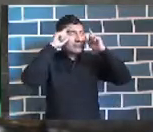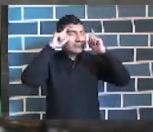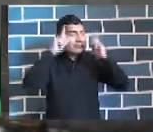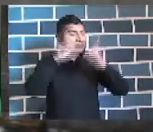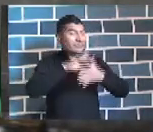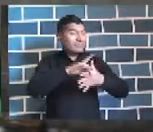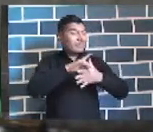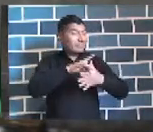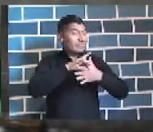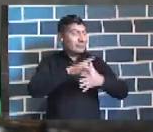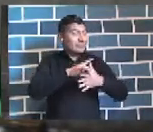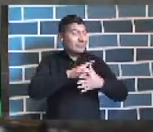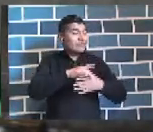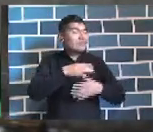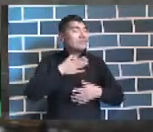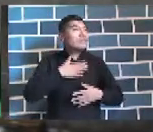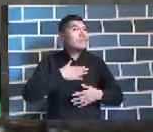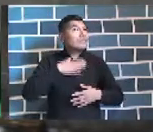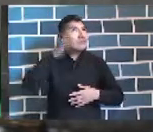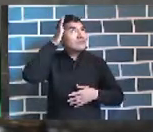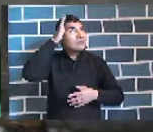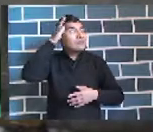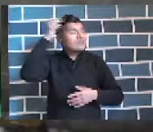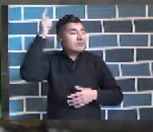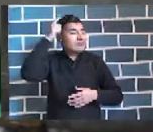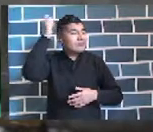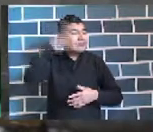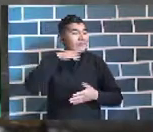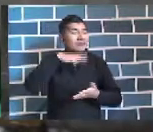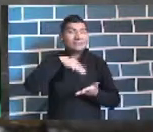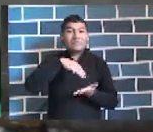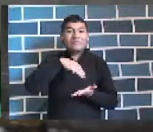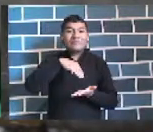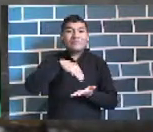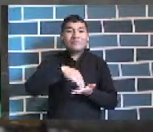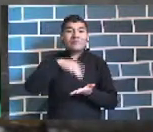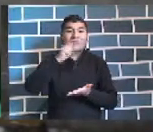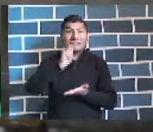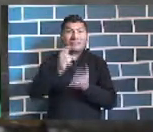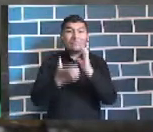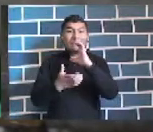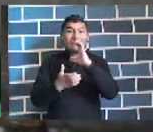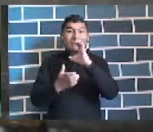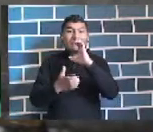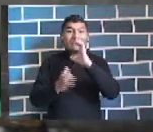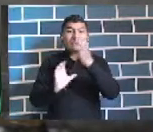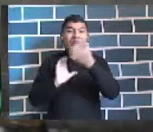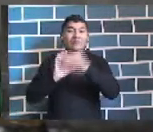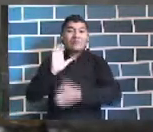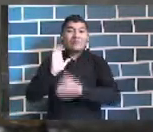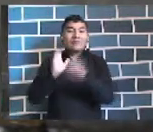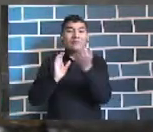carne, sino mi Padre. Mateo 16, 17.